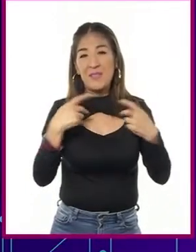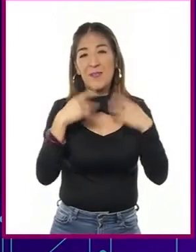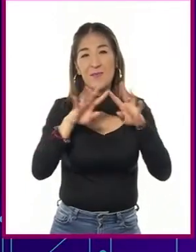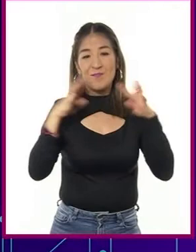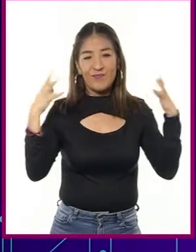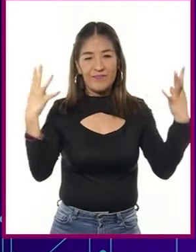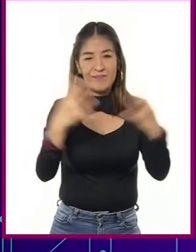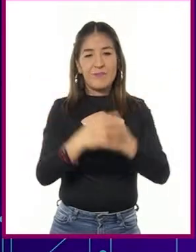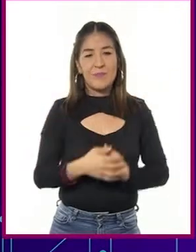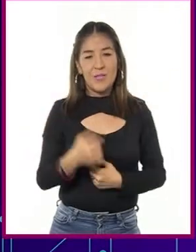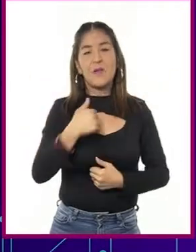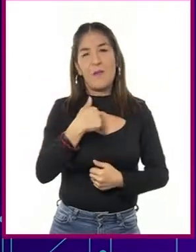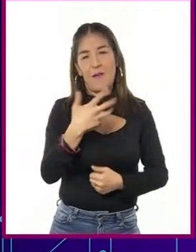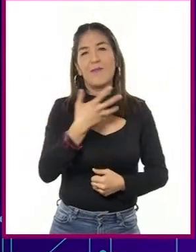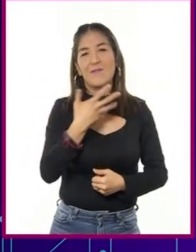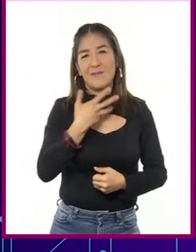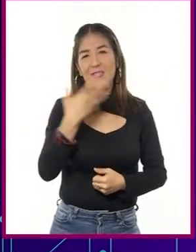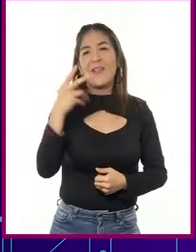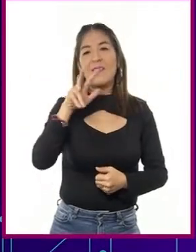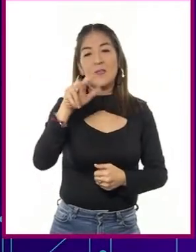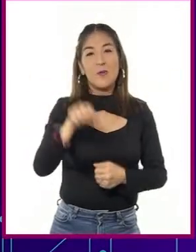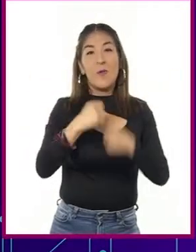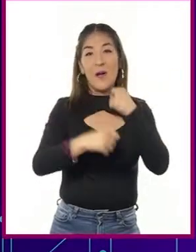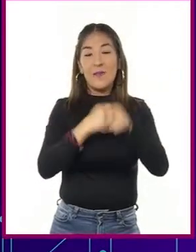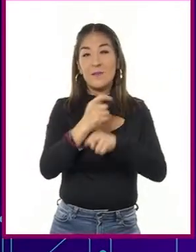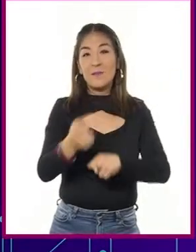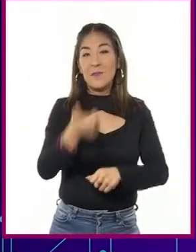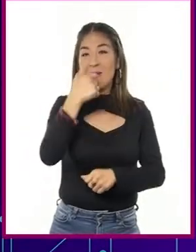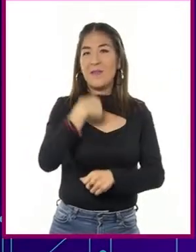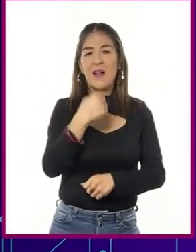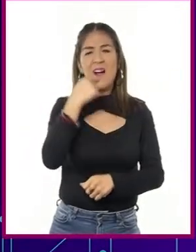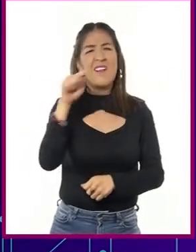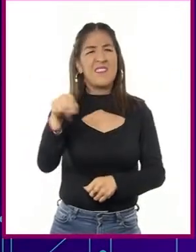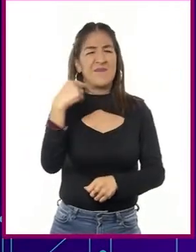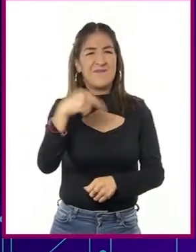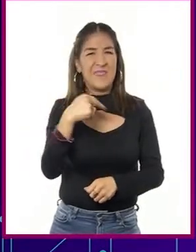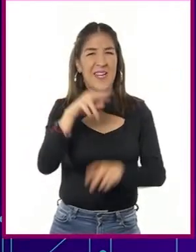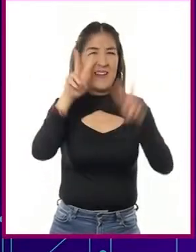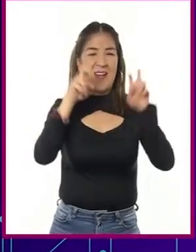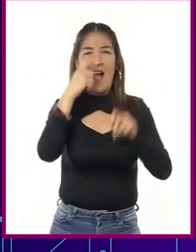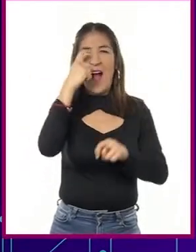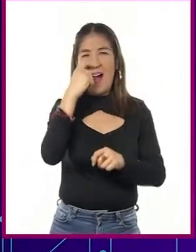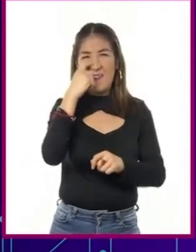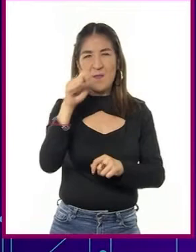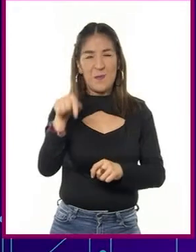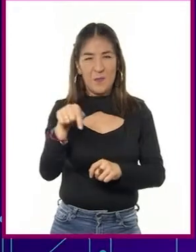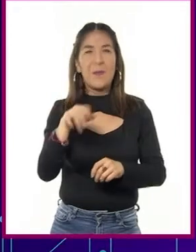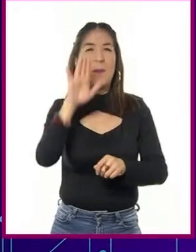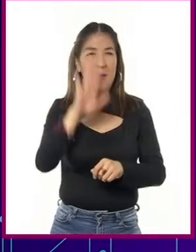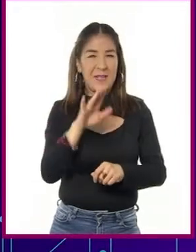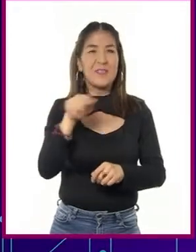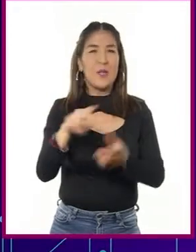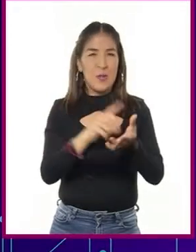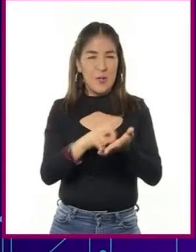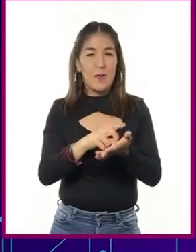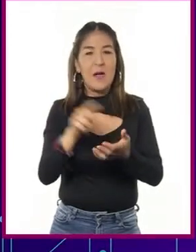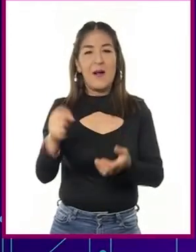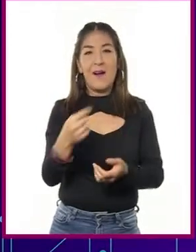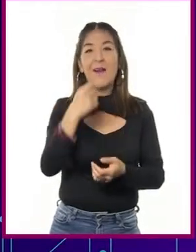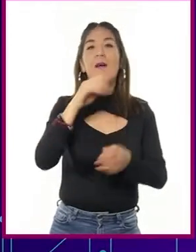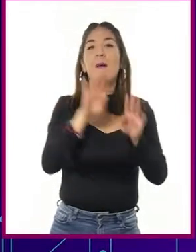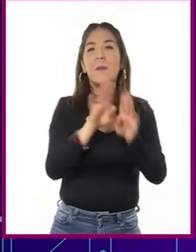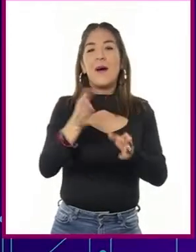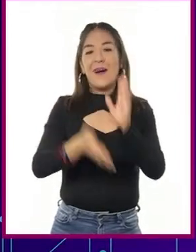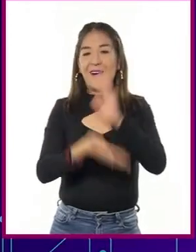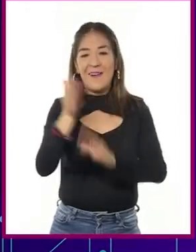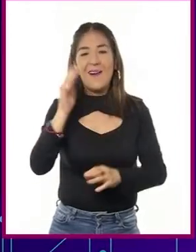años. Una compañera de mi salón me dijo que traía un ajo y que si nos íbamos de pinta. Y después a un rave y a un show